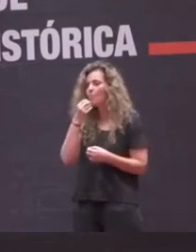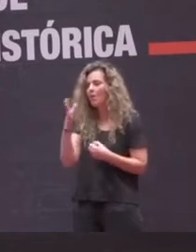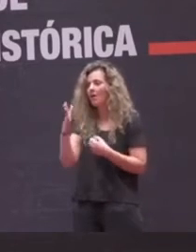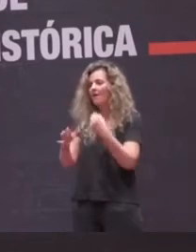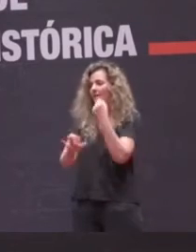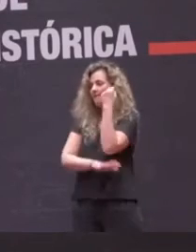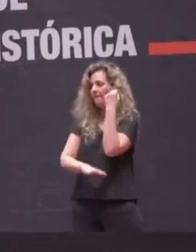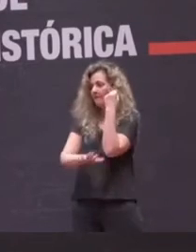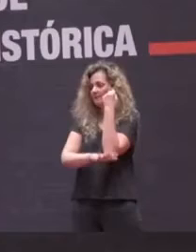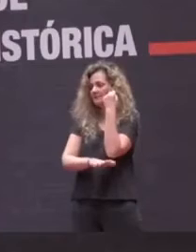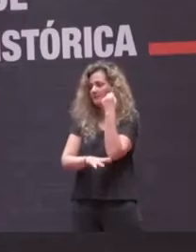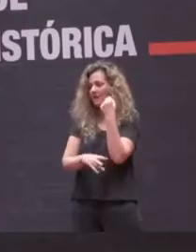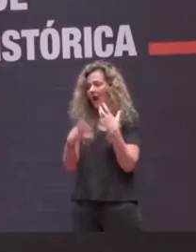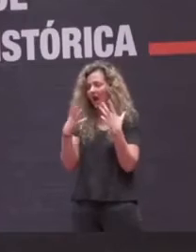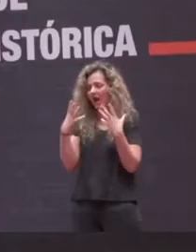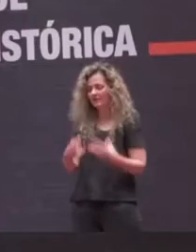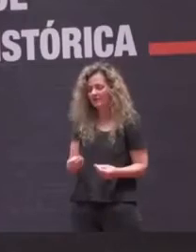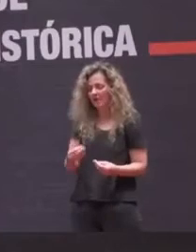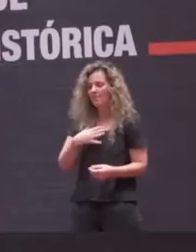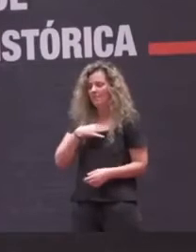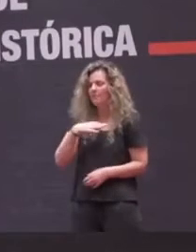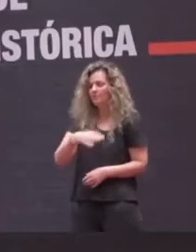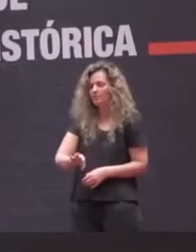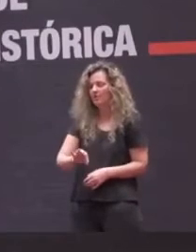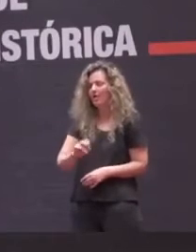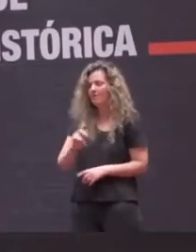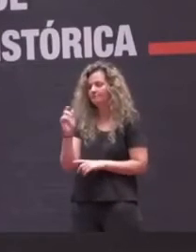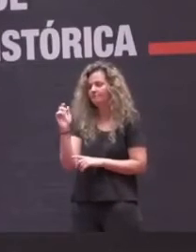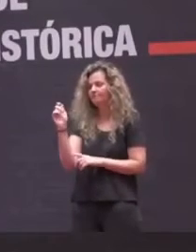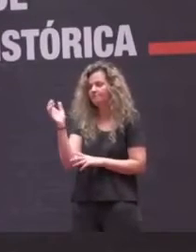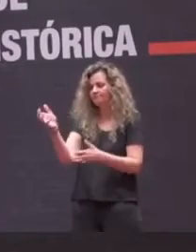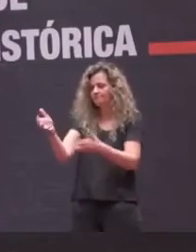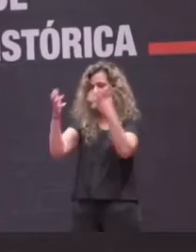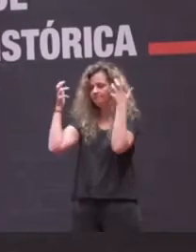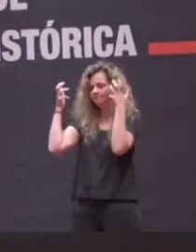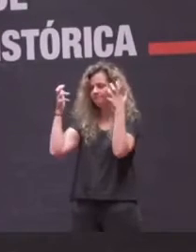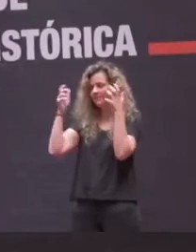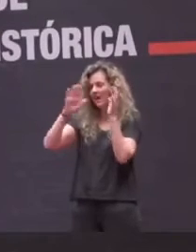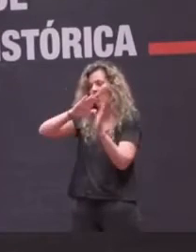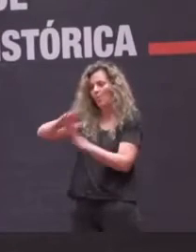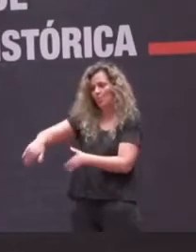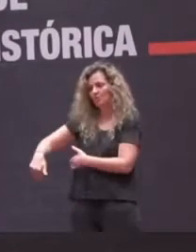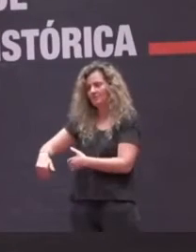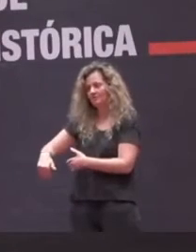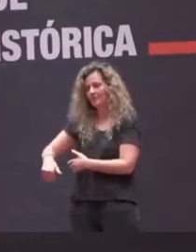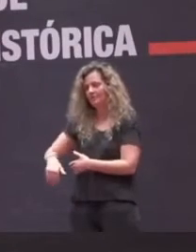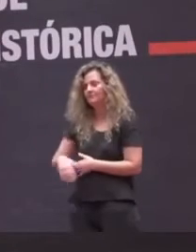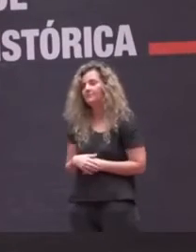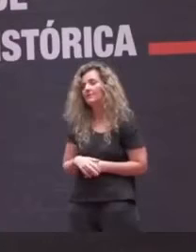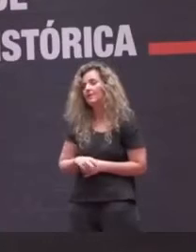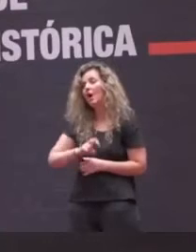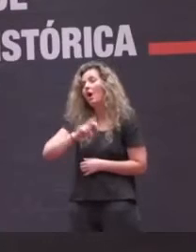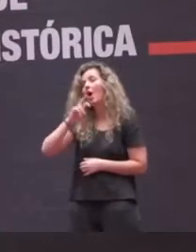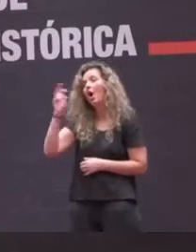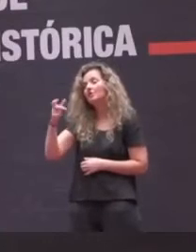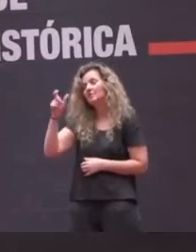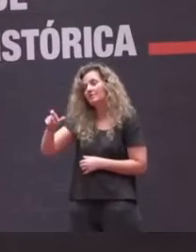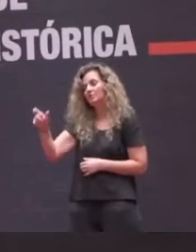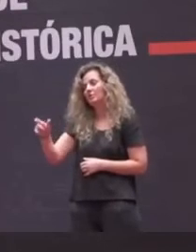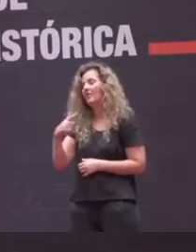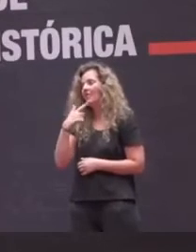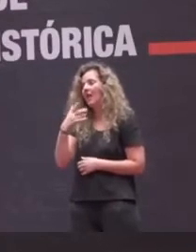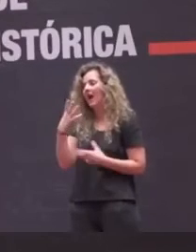hai moitísimas posibilidades de gañar esta sentenza ao final. Haberá outras persoas que o viran, pero desde